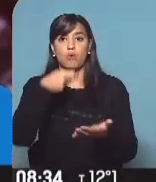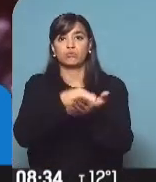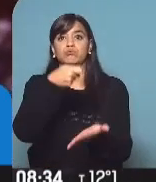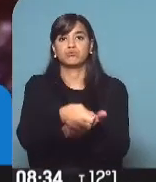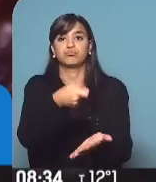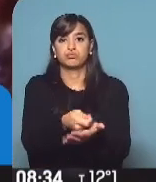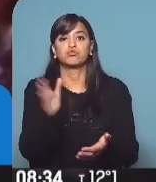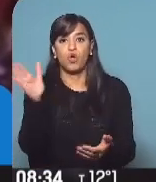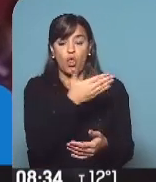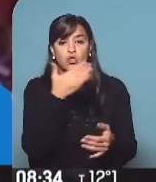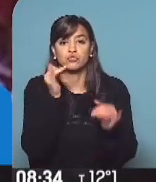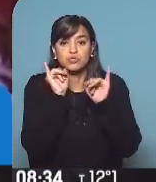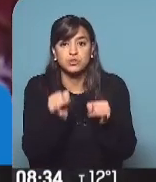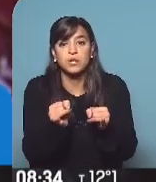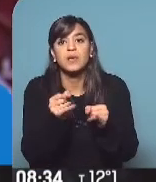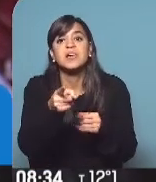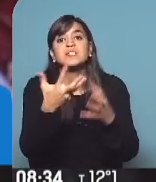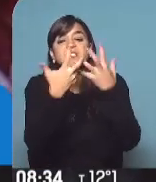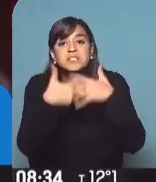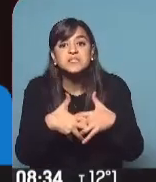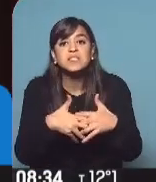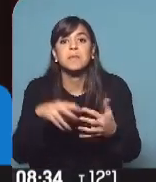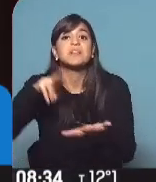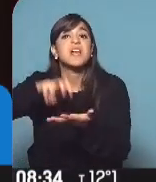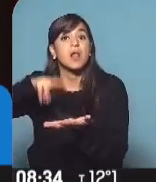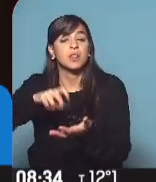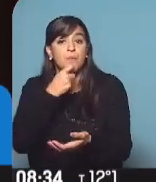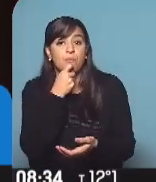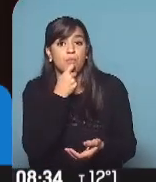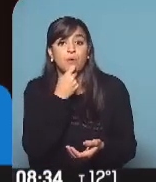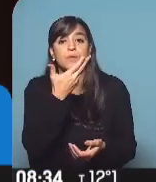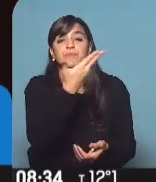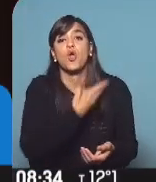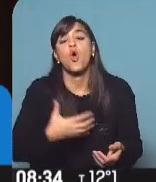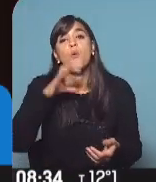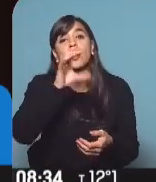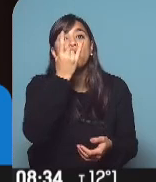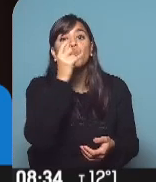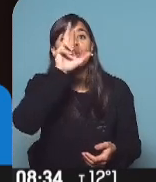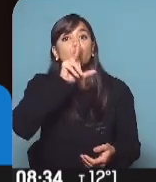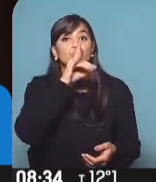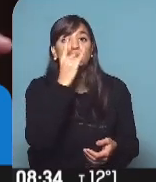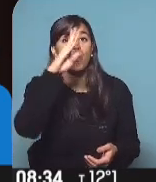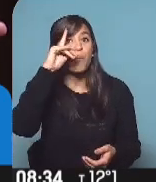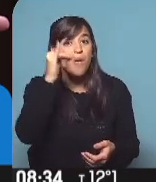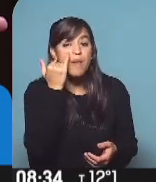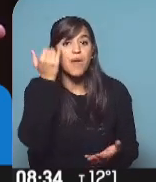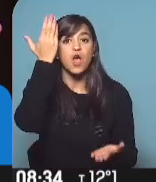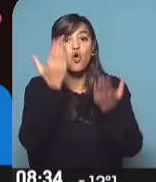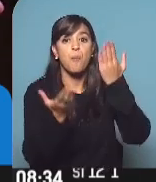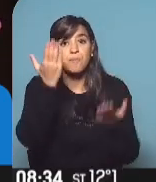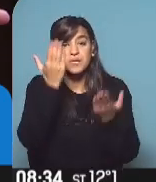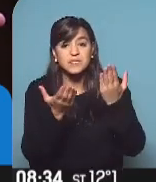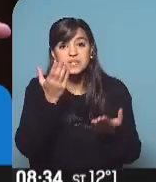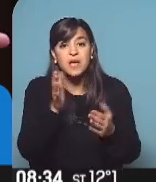garantiza los cupos ese sistema existe en salta por ejemplo gobernador juan manuel urtubey para evitar y compensar lo que se llama